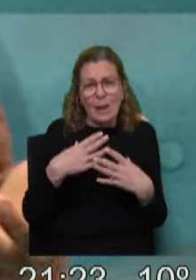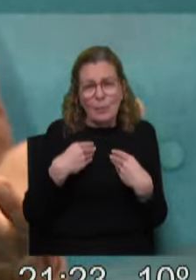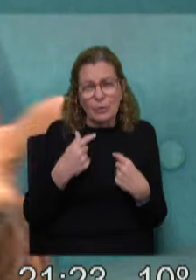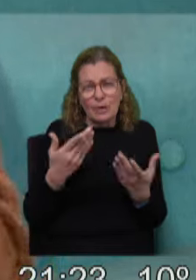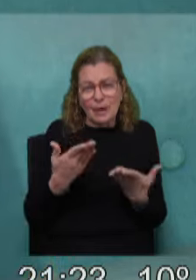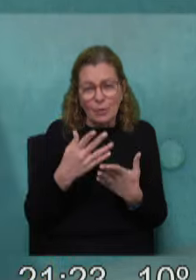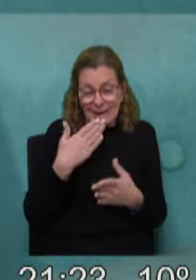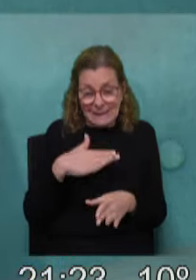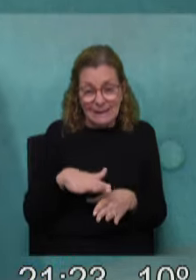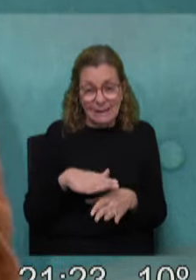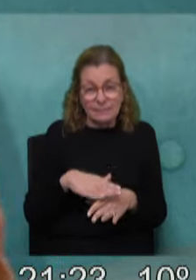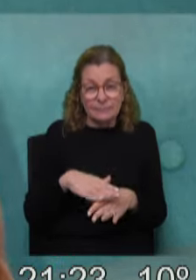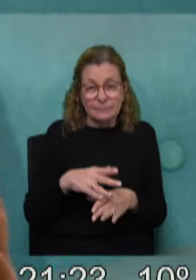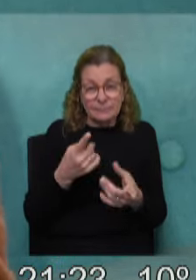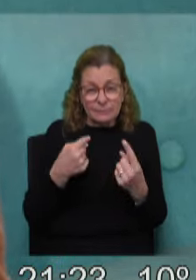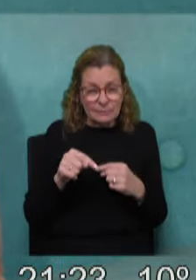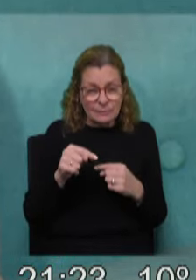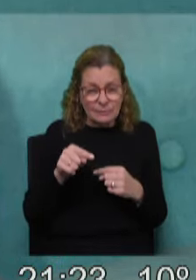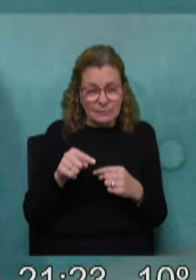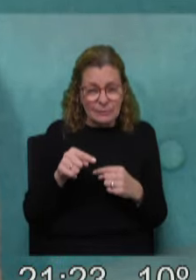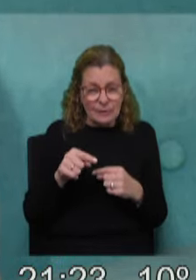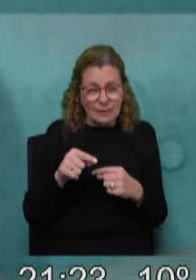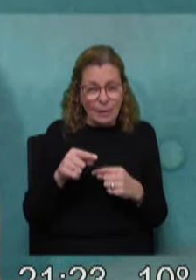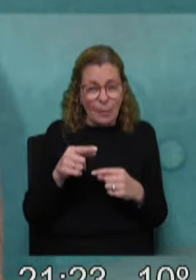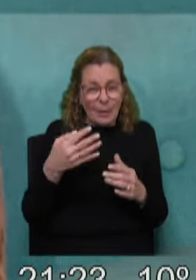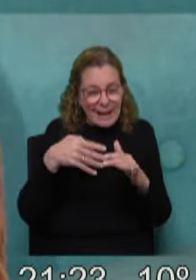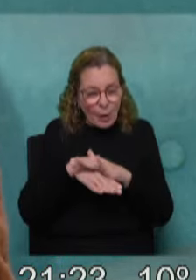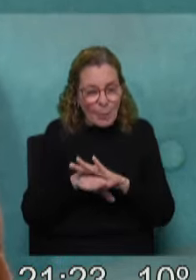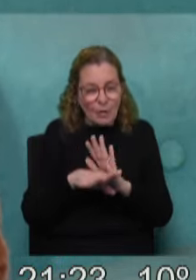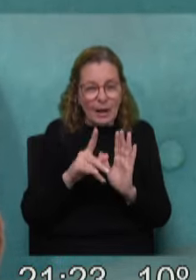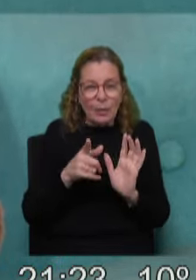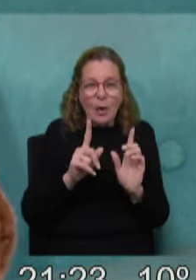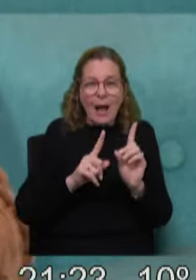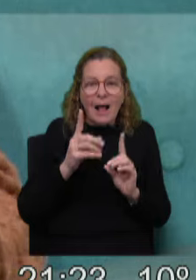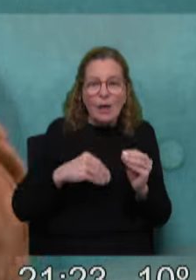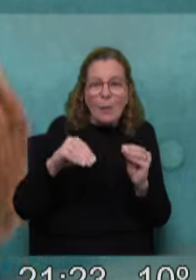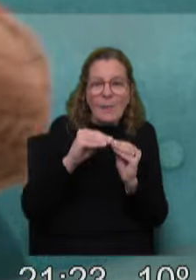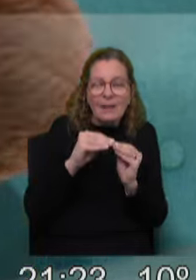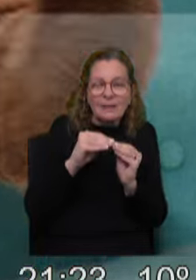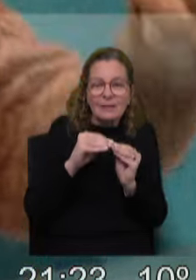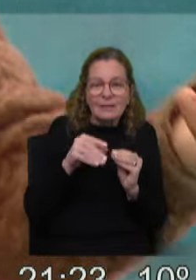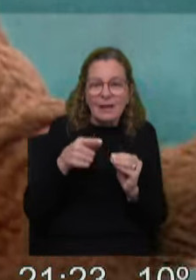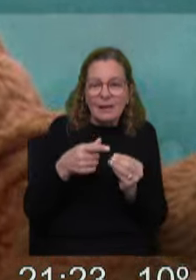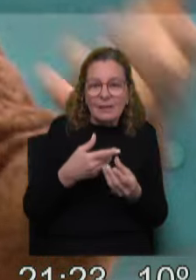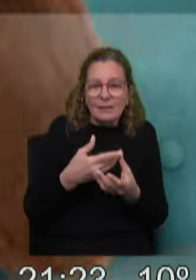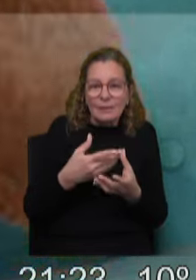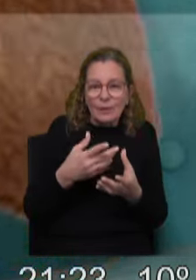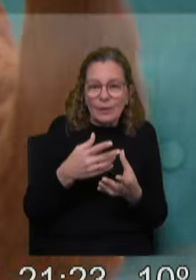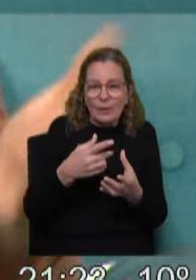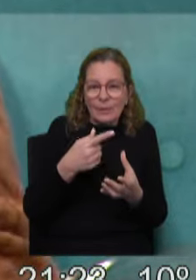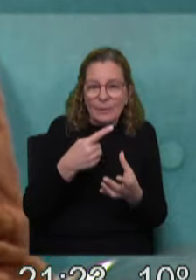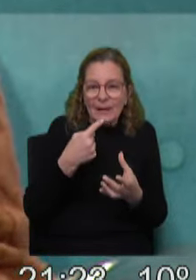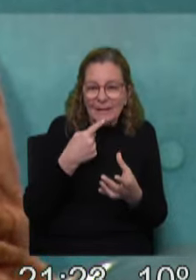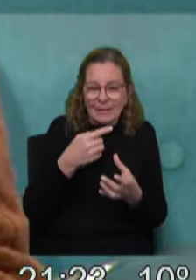que ahora entendés, ¿no? Entonces, si vas a incorporar algo más a ese guiso, para seguir con